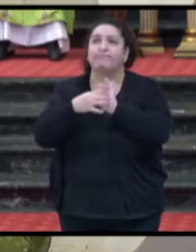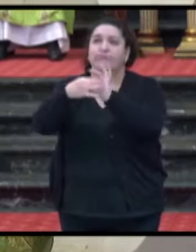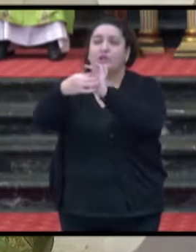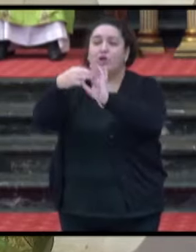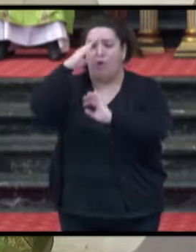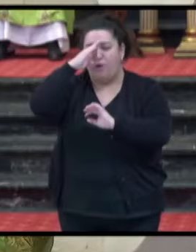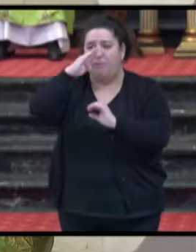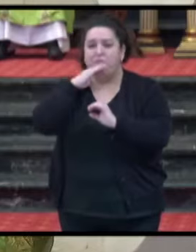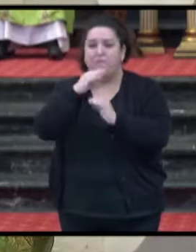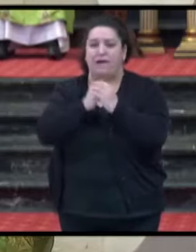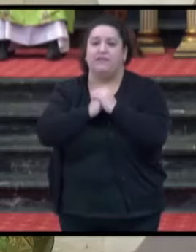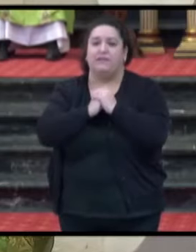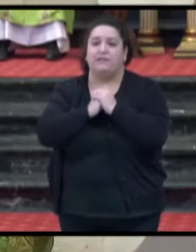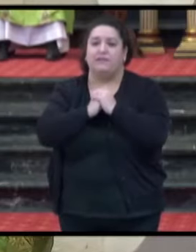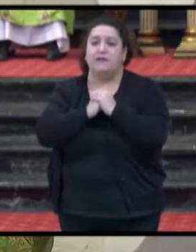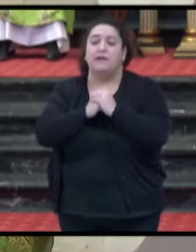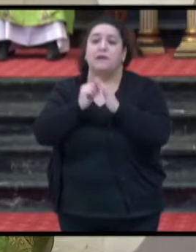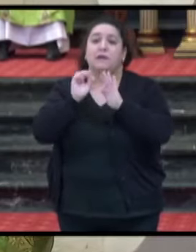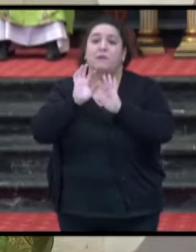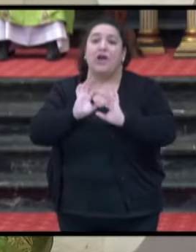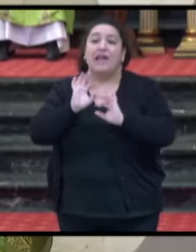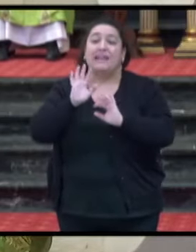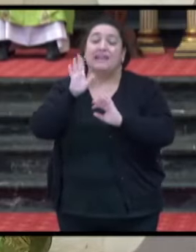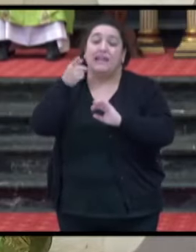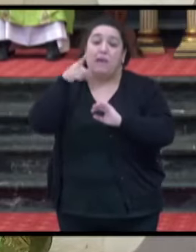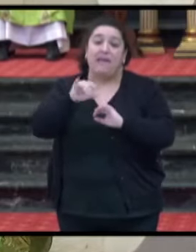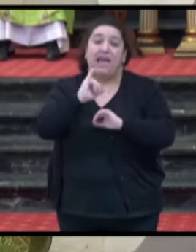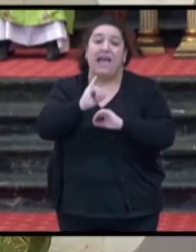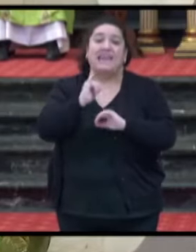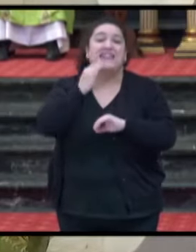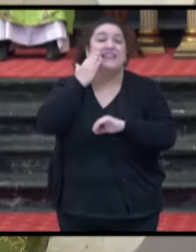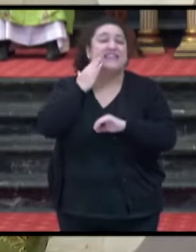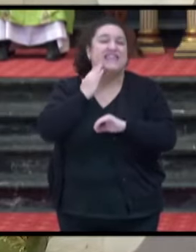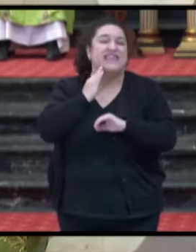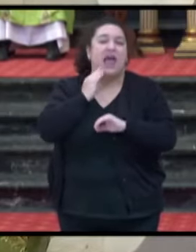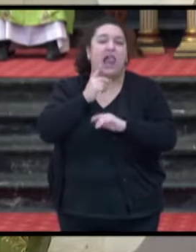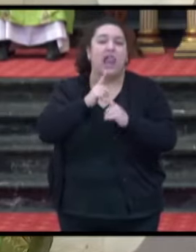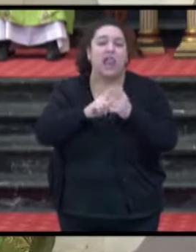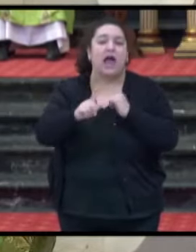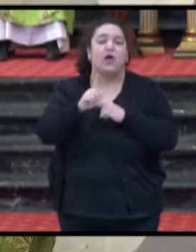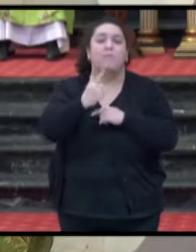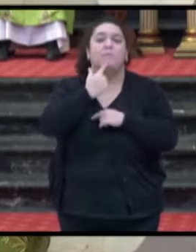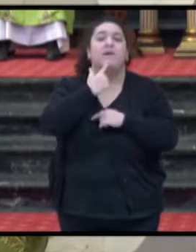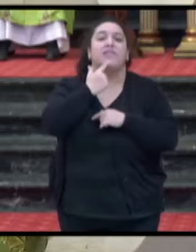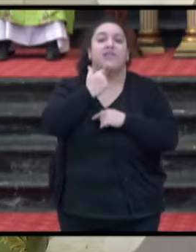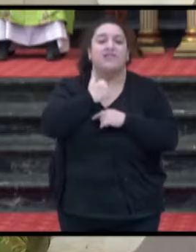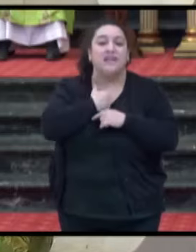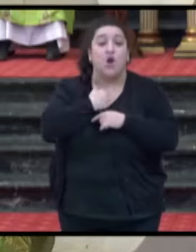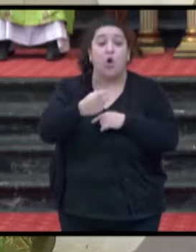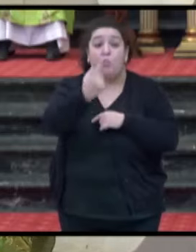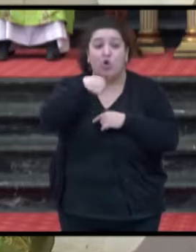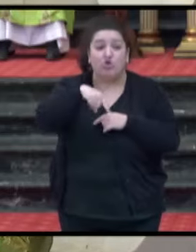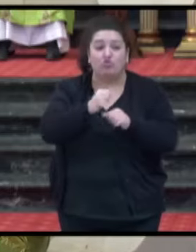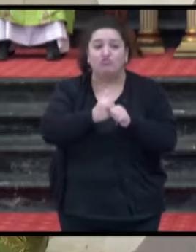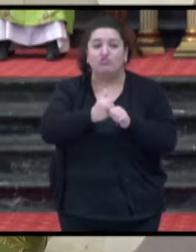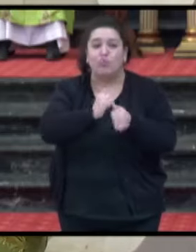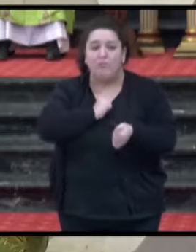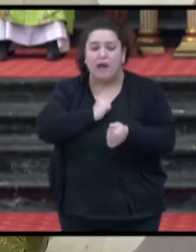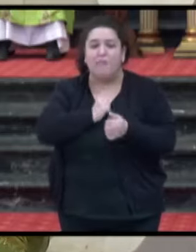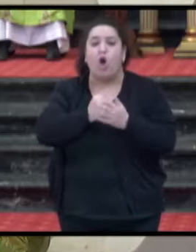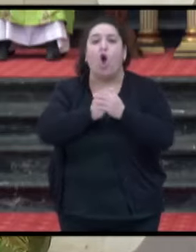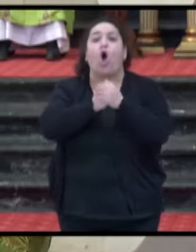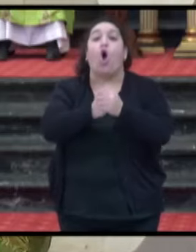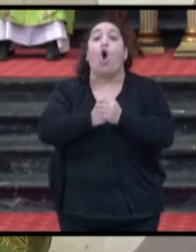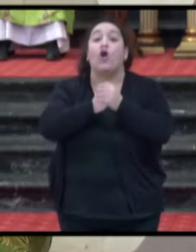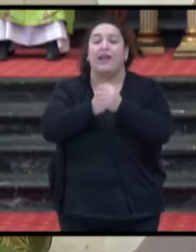pero dedica ratos expresos y largos para decirnos a todos orar velad y